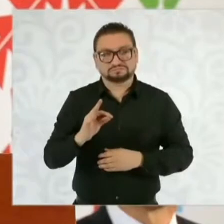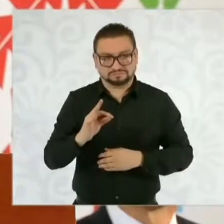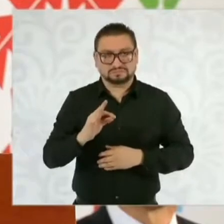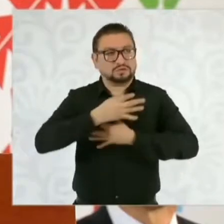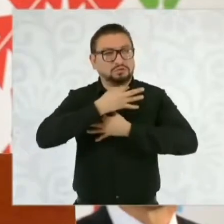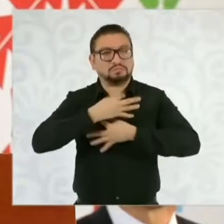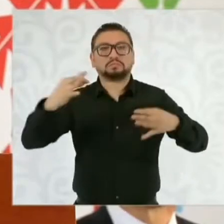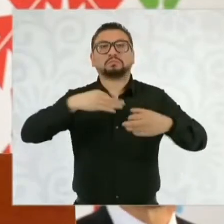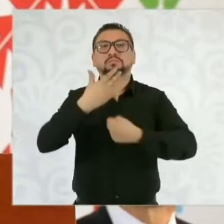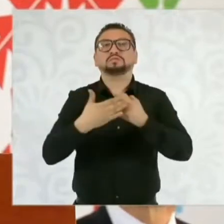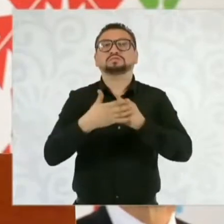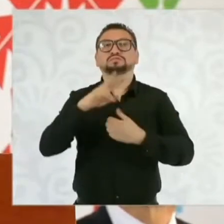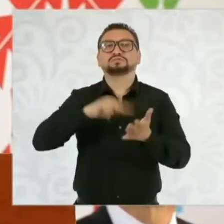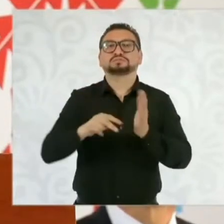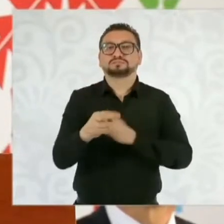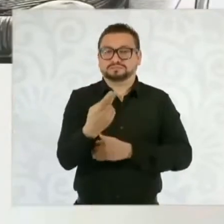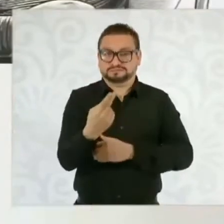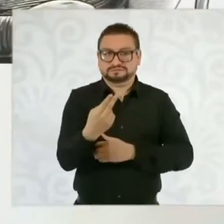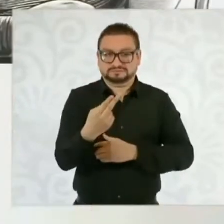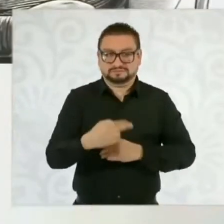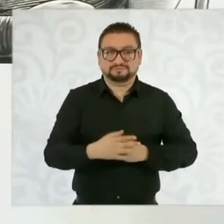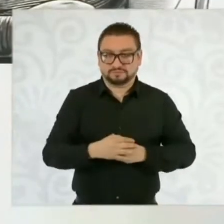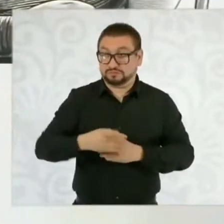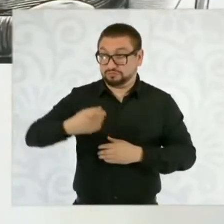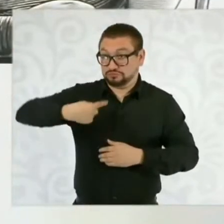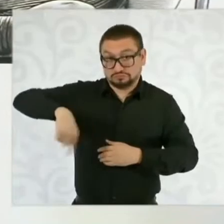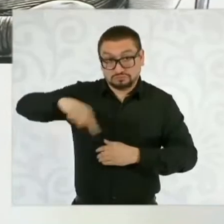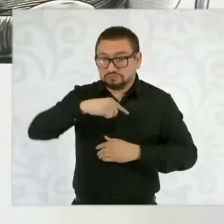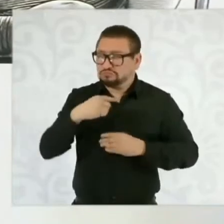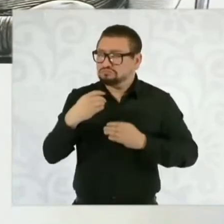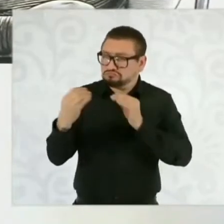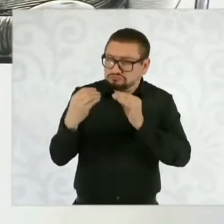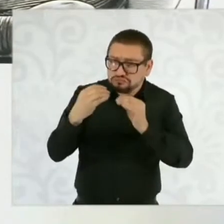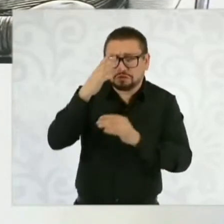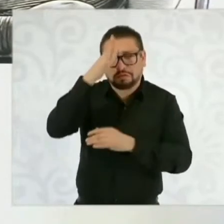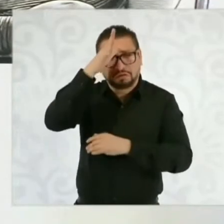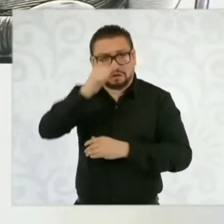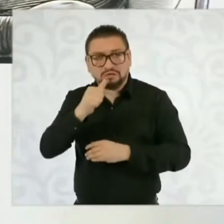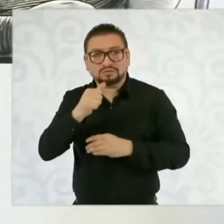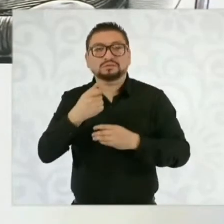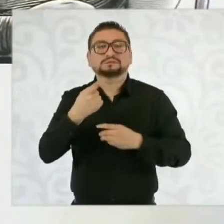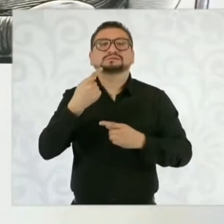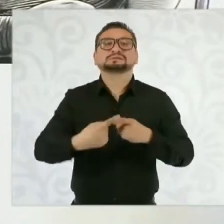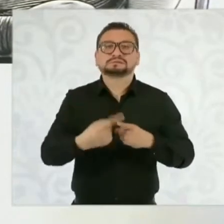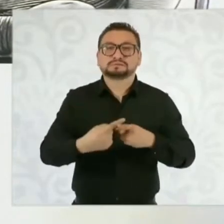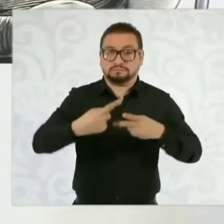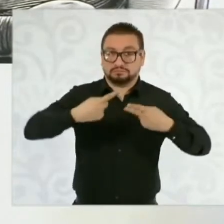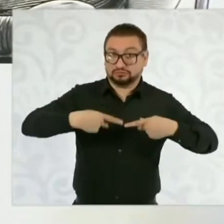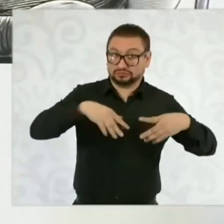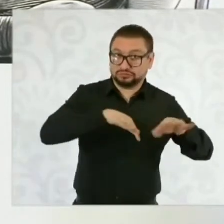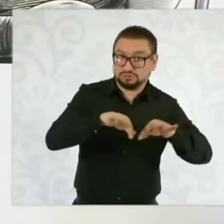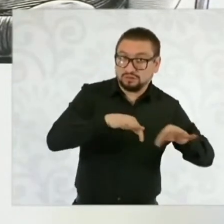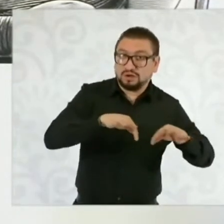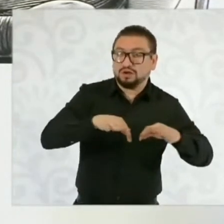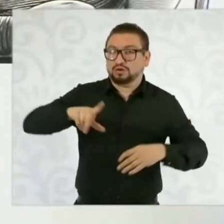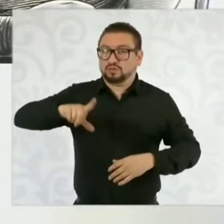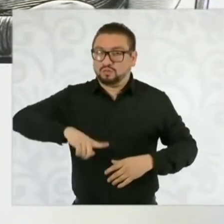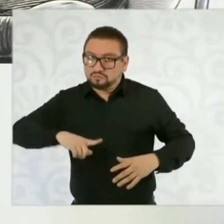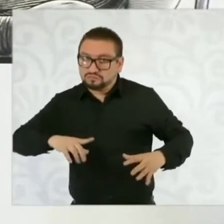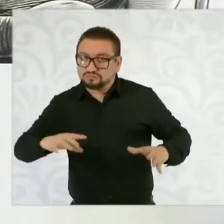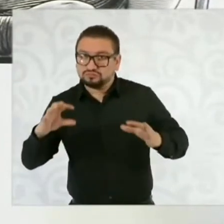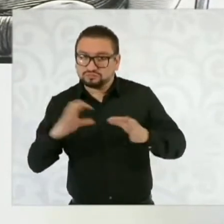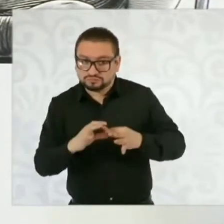para el 2025. Con el consenso armonioso de trabajadores y gobiernos, y en lo